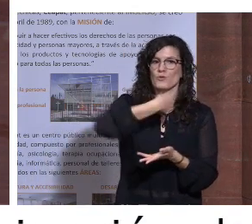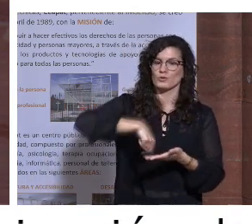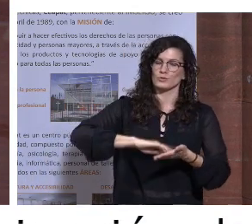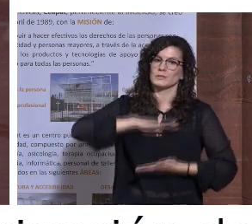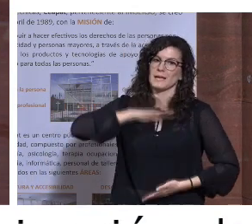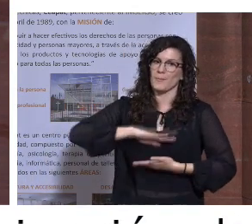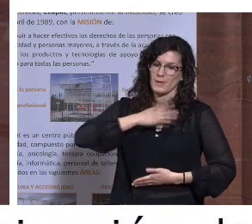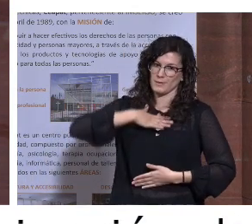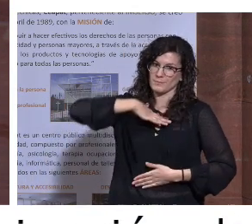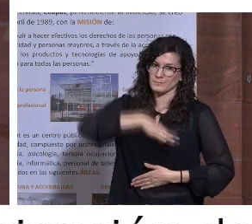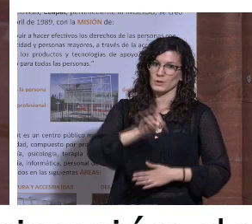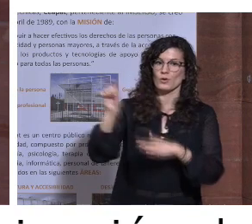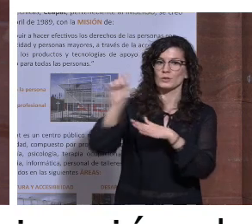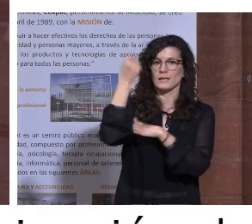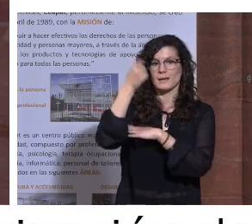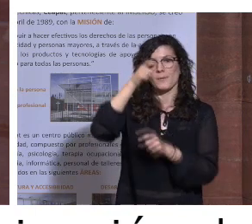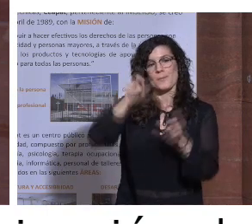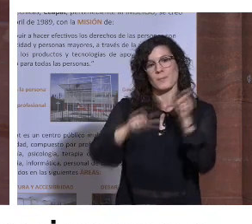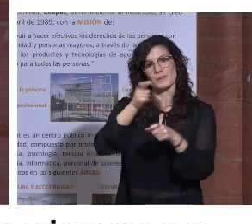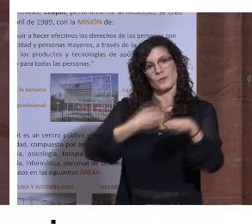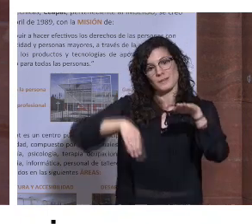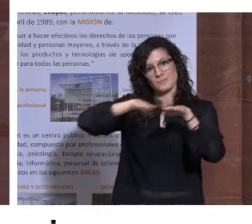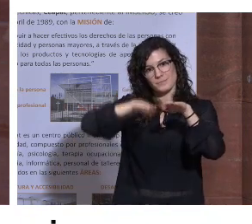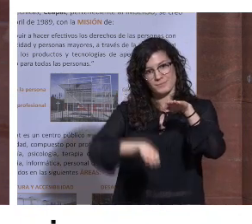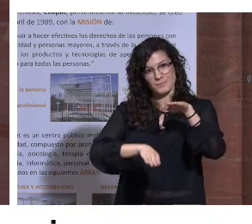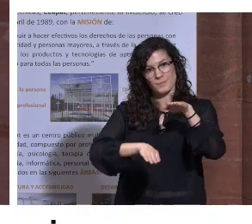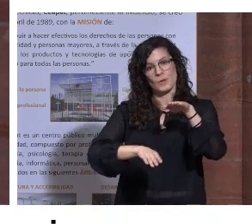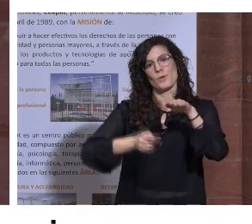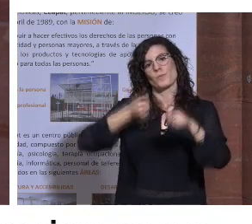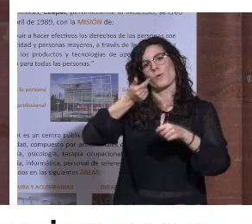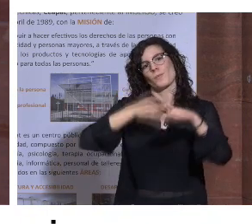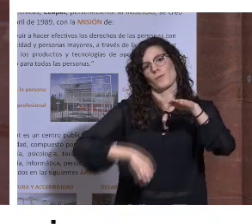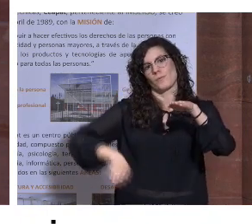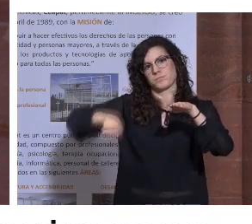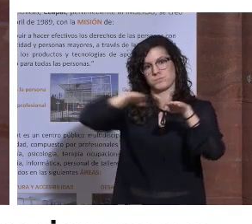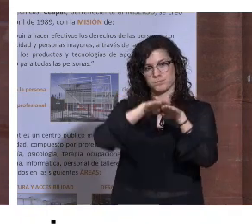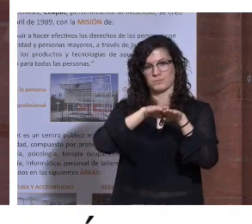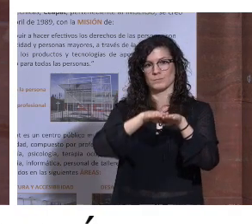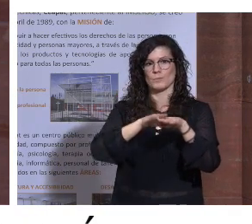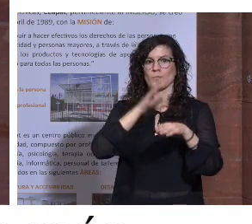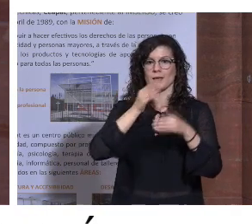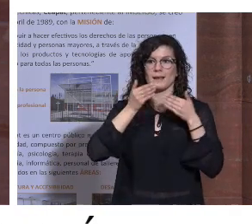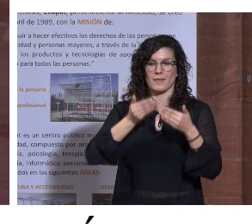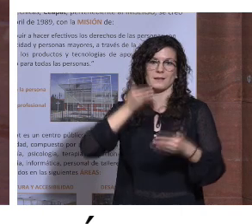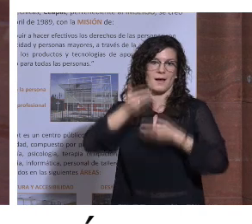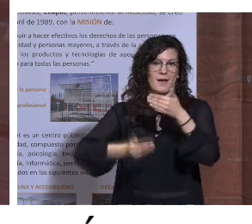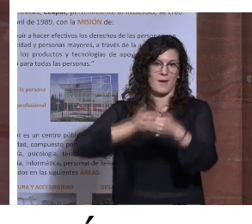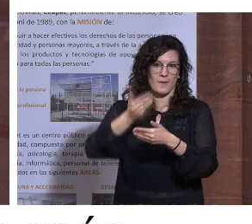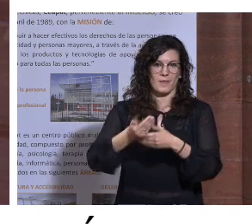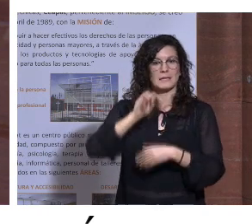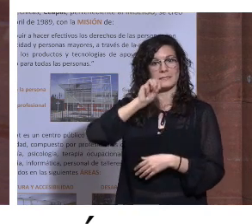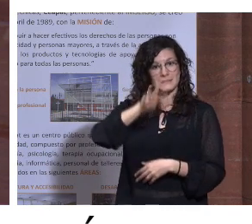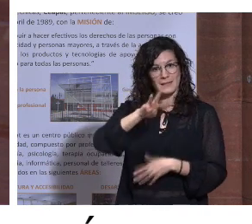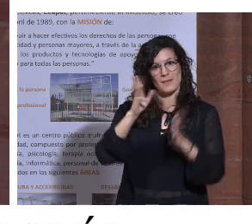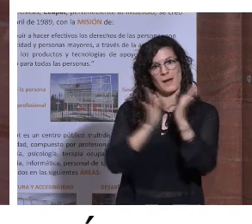conseguiremos que los desiguales cada día sean más iguales. Un fuerte abrazo. 13 de